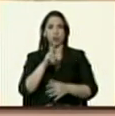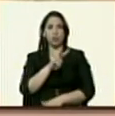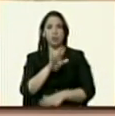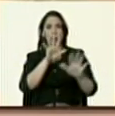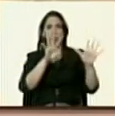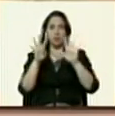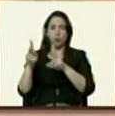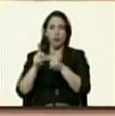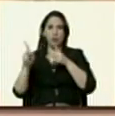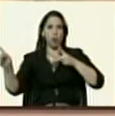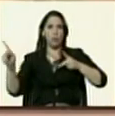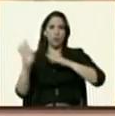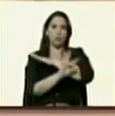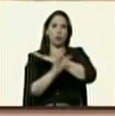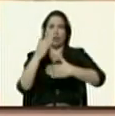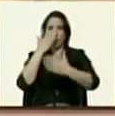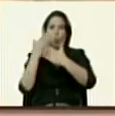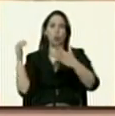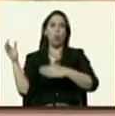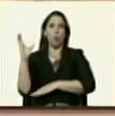la frontera con Colombia.